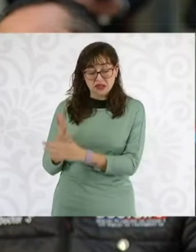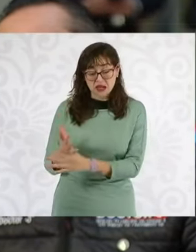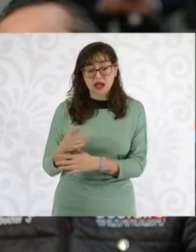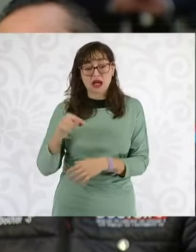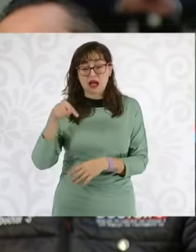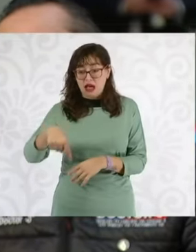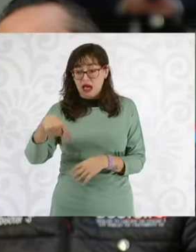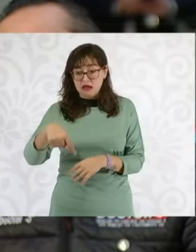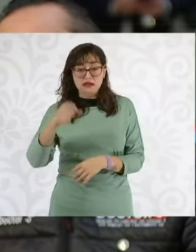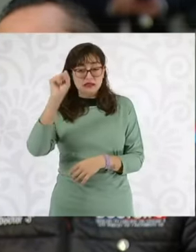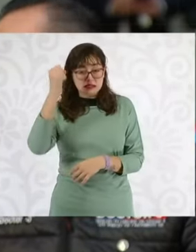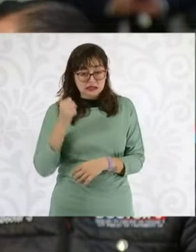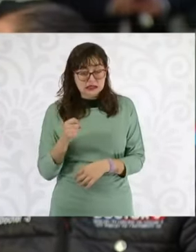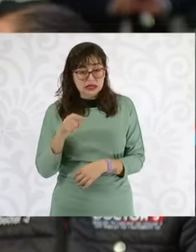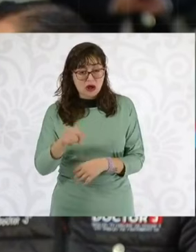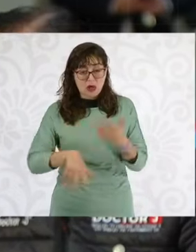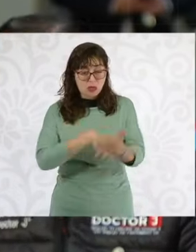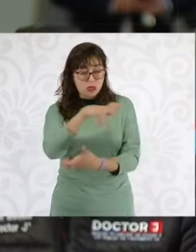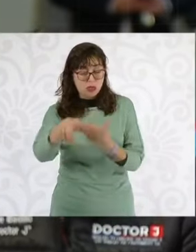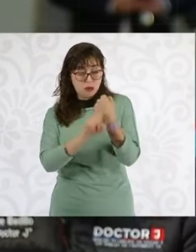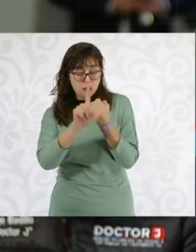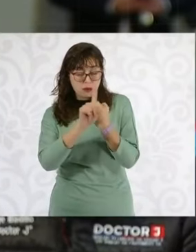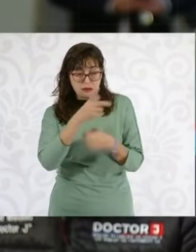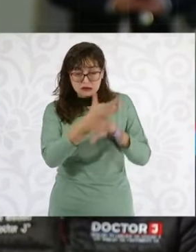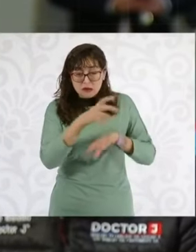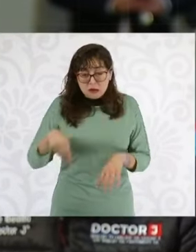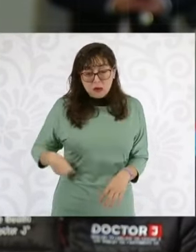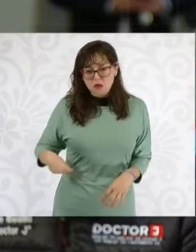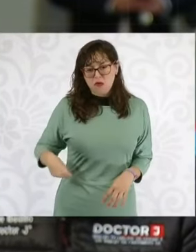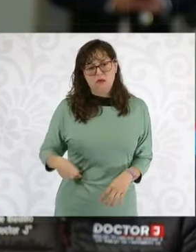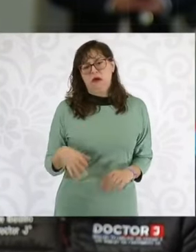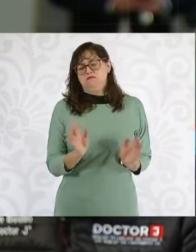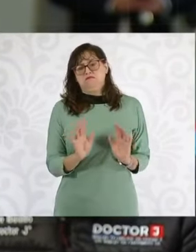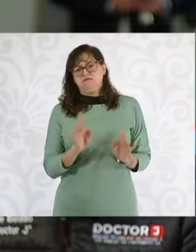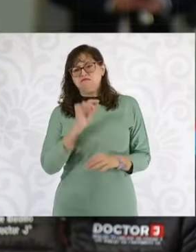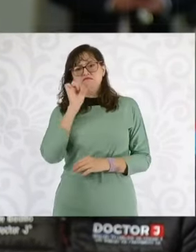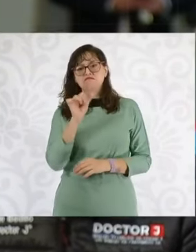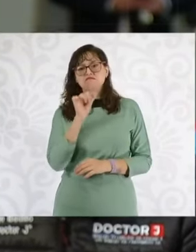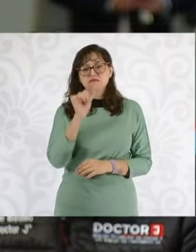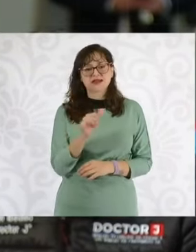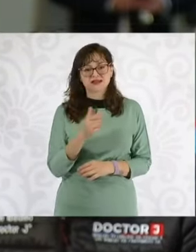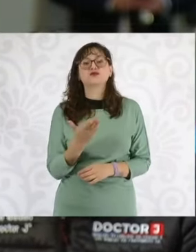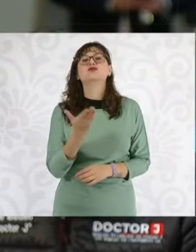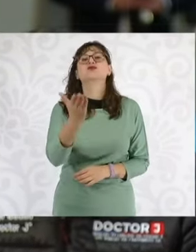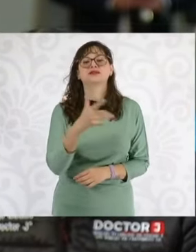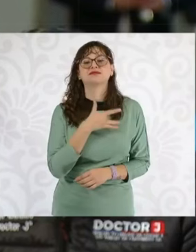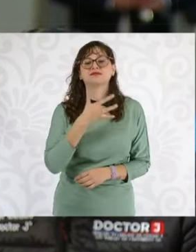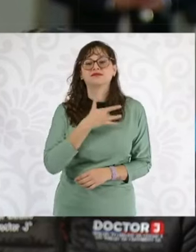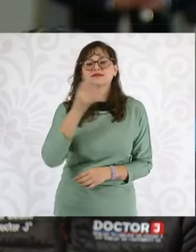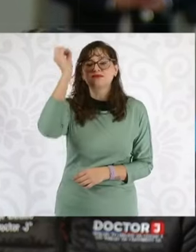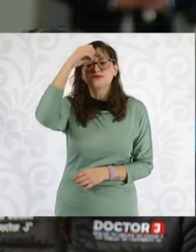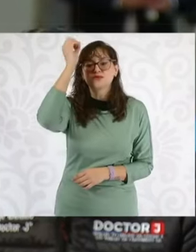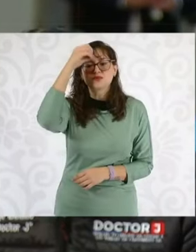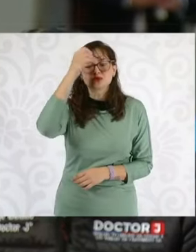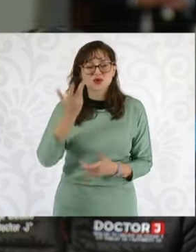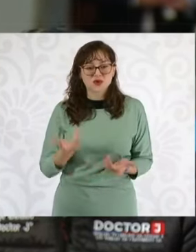violencia que se vive en el estado de Sinaloa. Preguntarle justamente su opinión sobre estas declaraciones que hizo ayer el embajador.